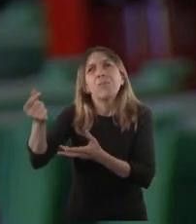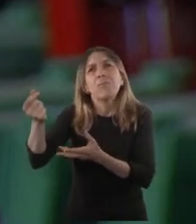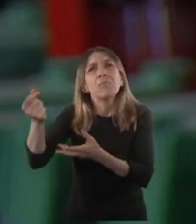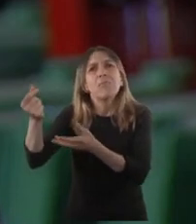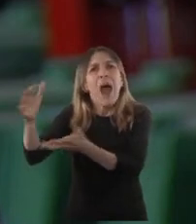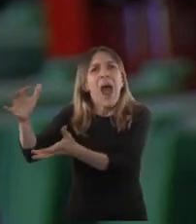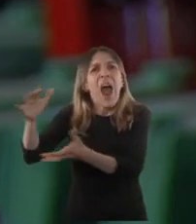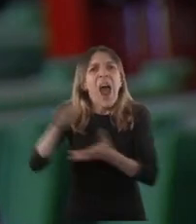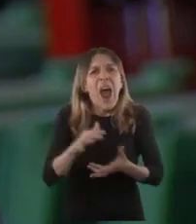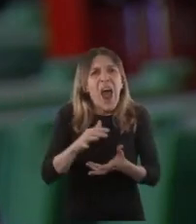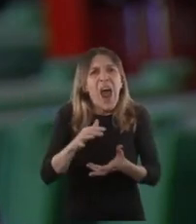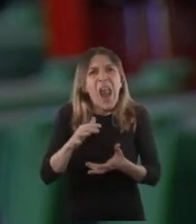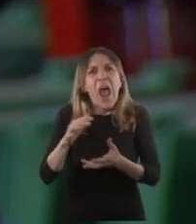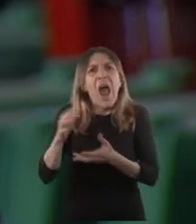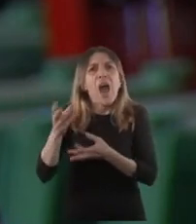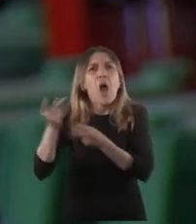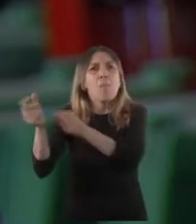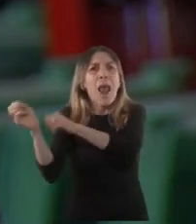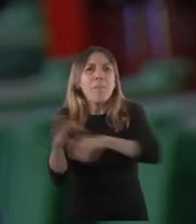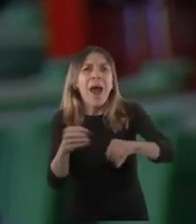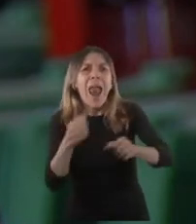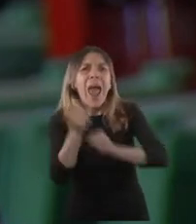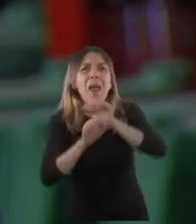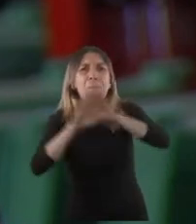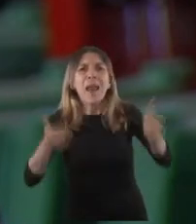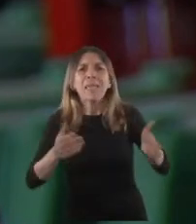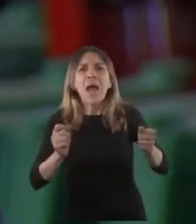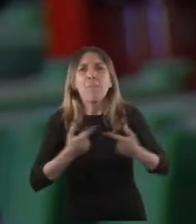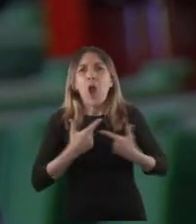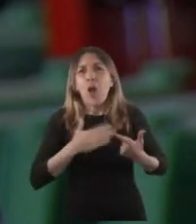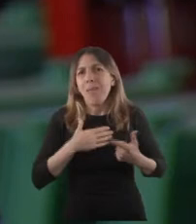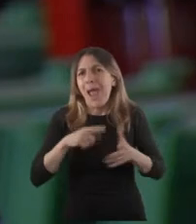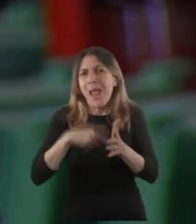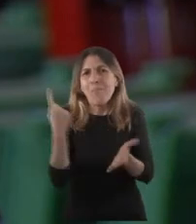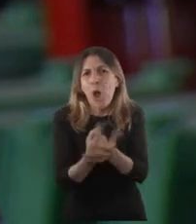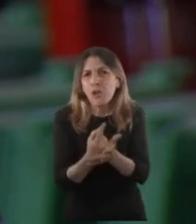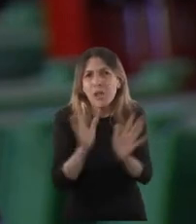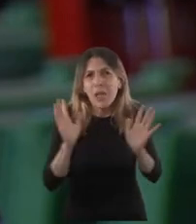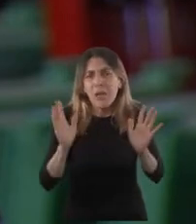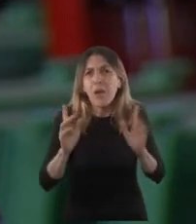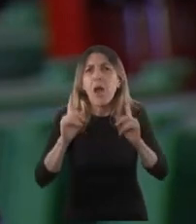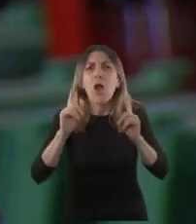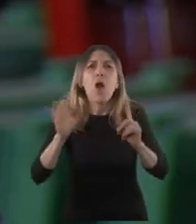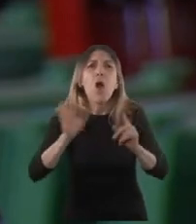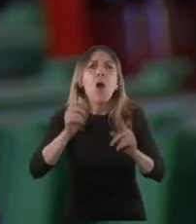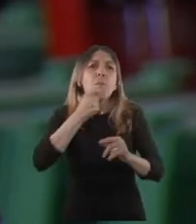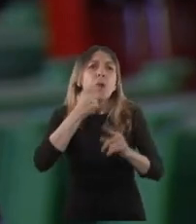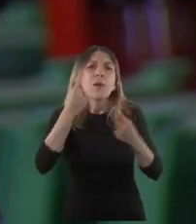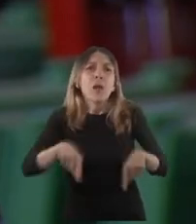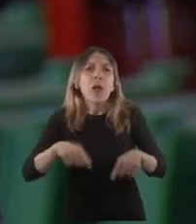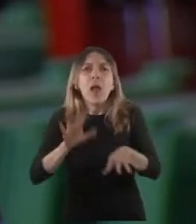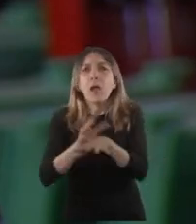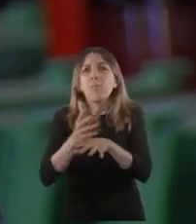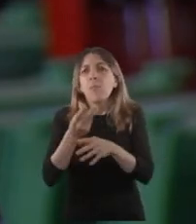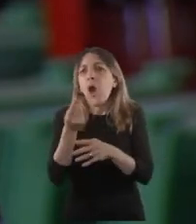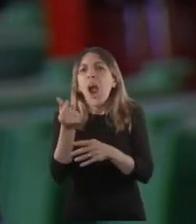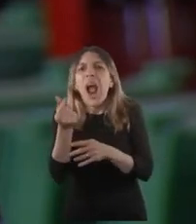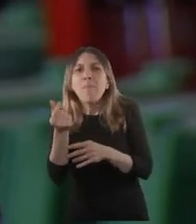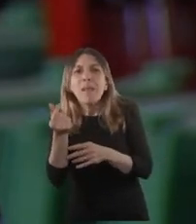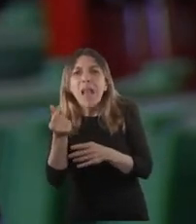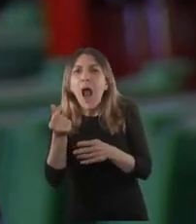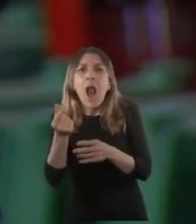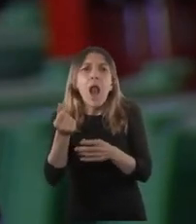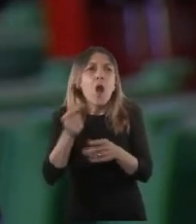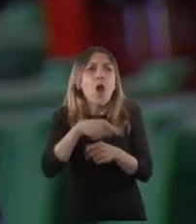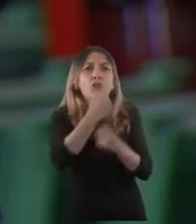de capital para la empresa propia o un adquirente también de bienes de capital o de otros